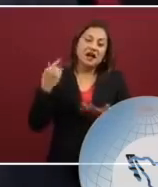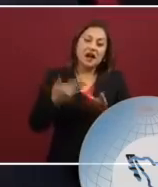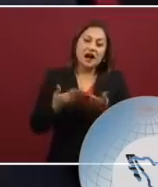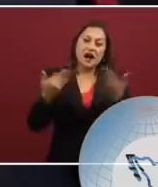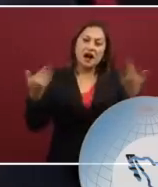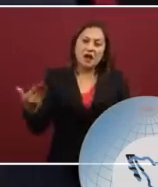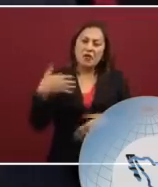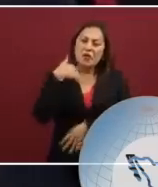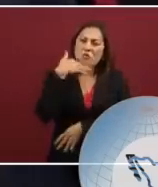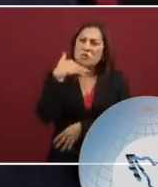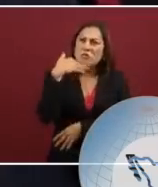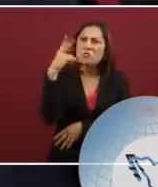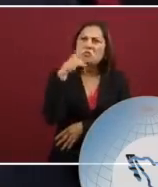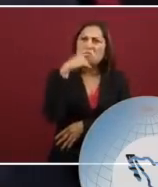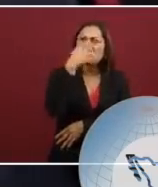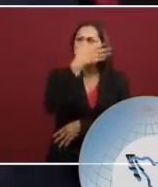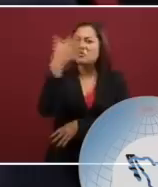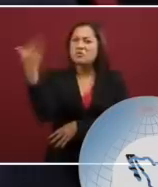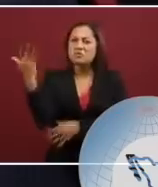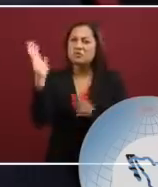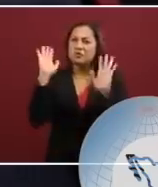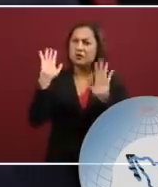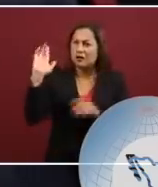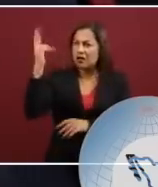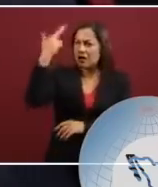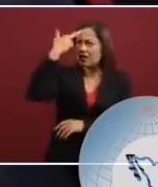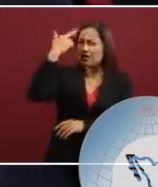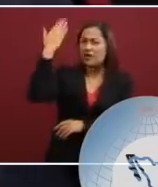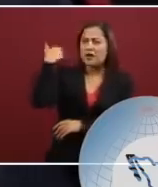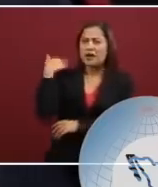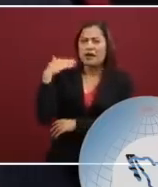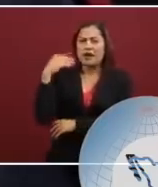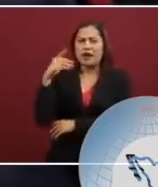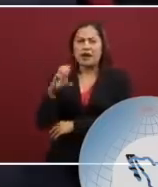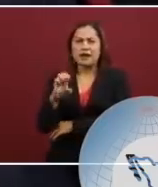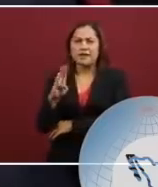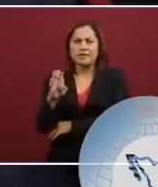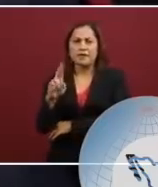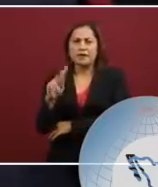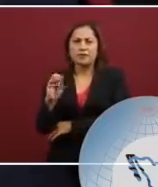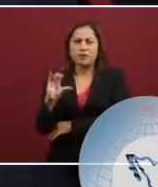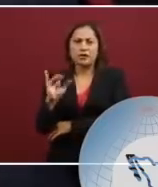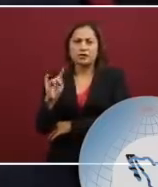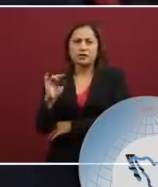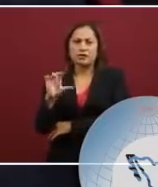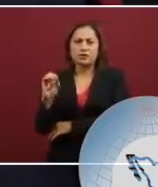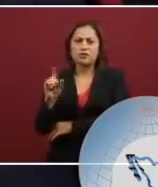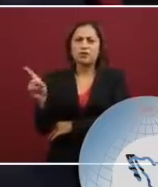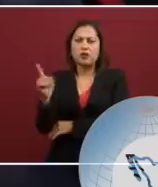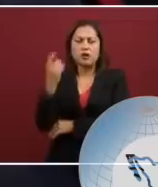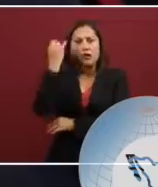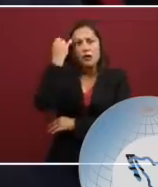bueno retomar los ventiladores que propuso el ingeniero Alberto Castillo, que tanta burla le hicieron en el pasado y